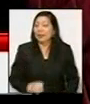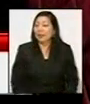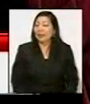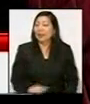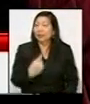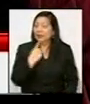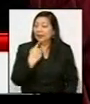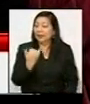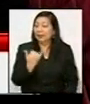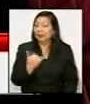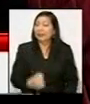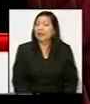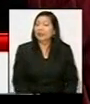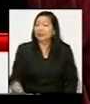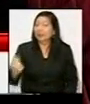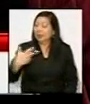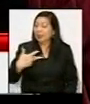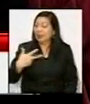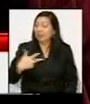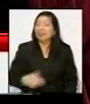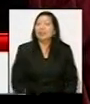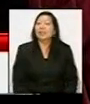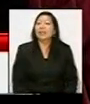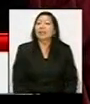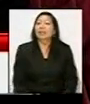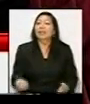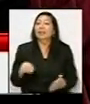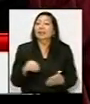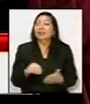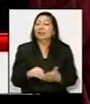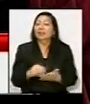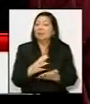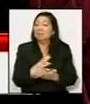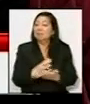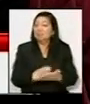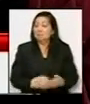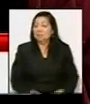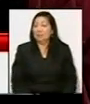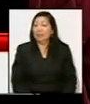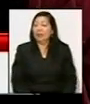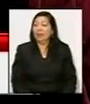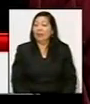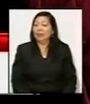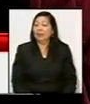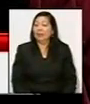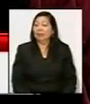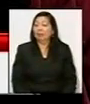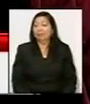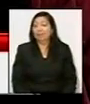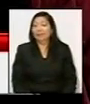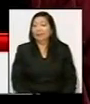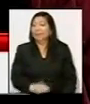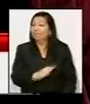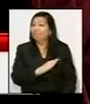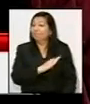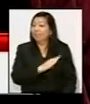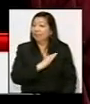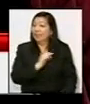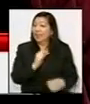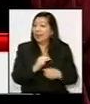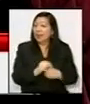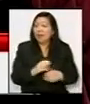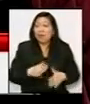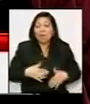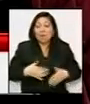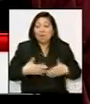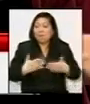ese contexto y dentro presidenta creo que la propuesta de reducir de establecer que la fiscalía de la nación no